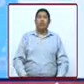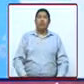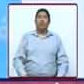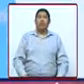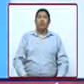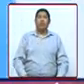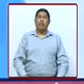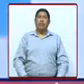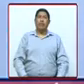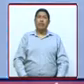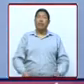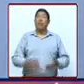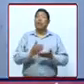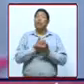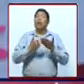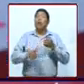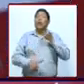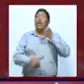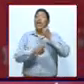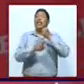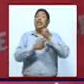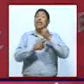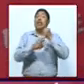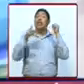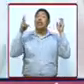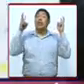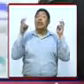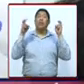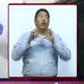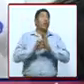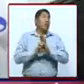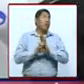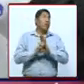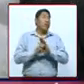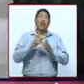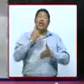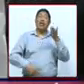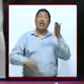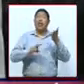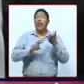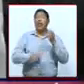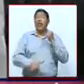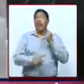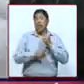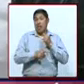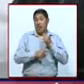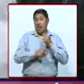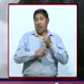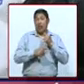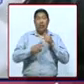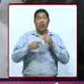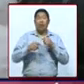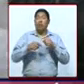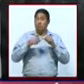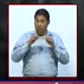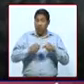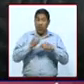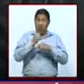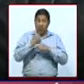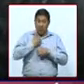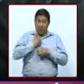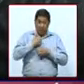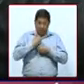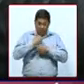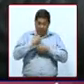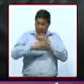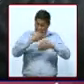En esta feria, aparte de ser liderazgo, vamos a usar temáticas como es qué ser un líder y qué ser un jefe. Un líder se hace o nace. Y qué es lo que un